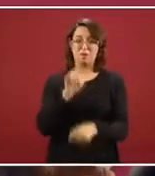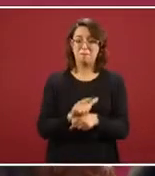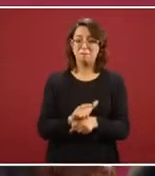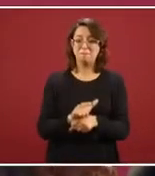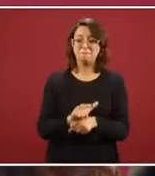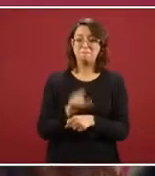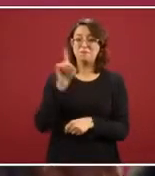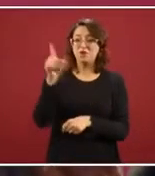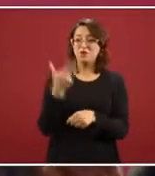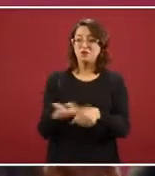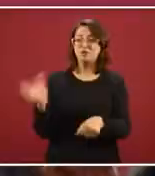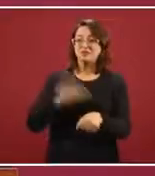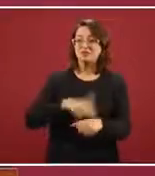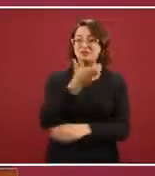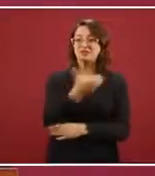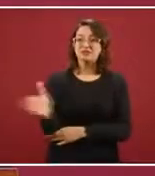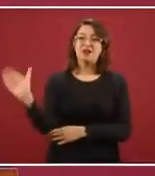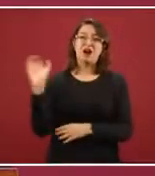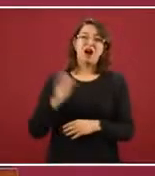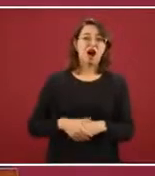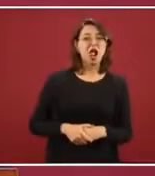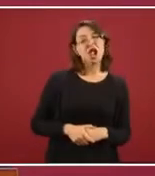hospitales rurales